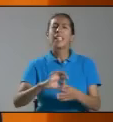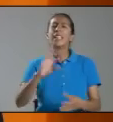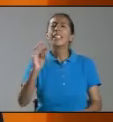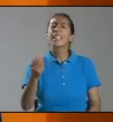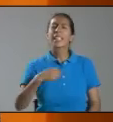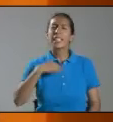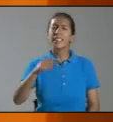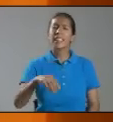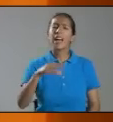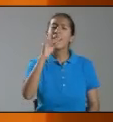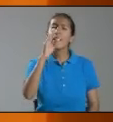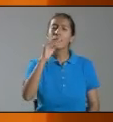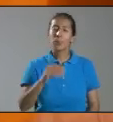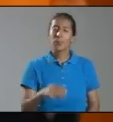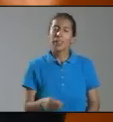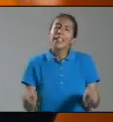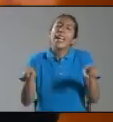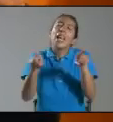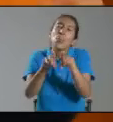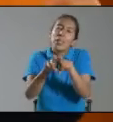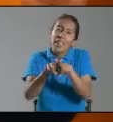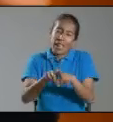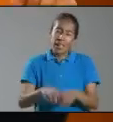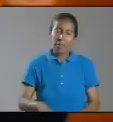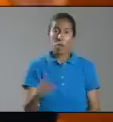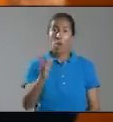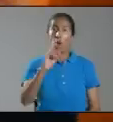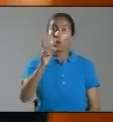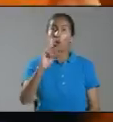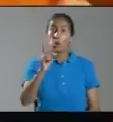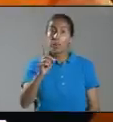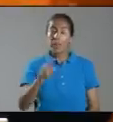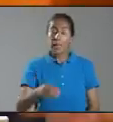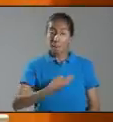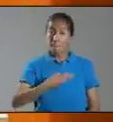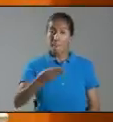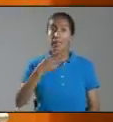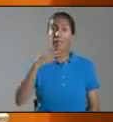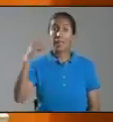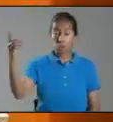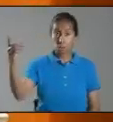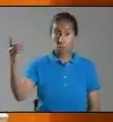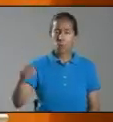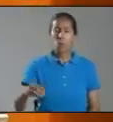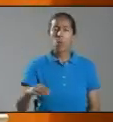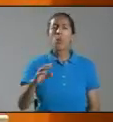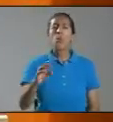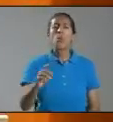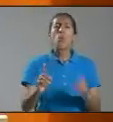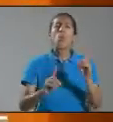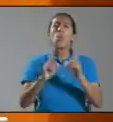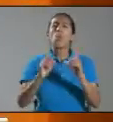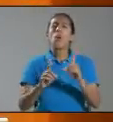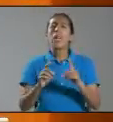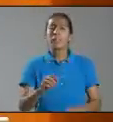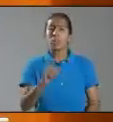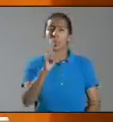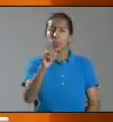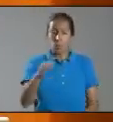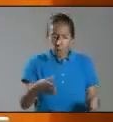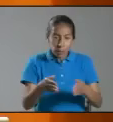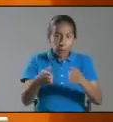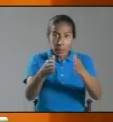De la unidad. Entonces, ¿dónde manda Dios vida? ¿Cuál es uno de los caminos de la vida? La unidad.